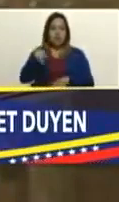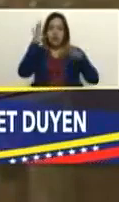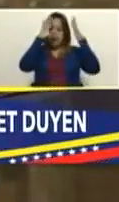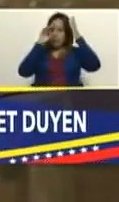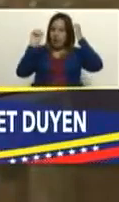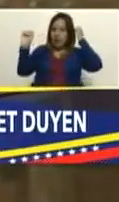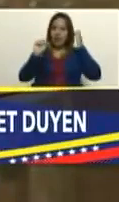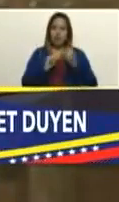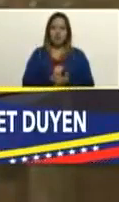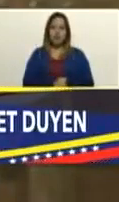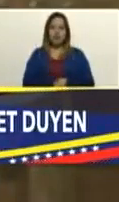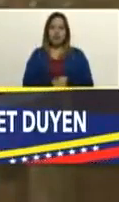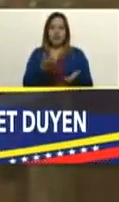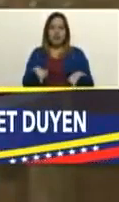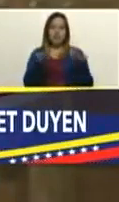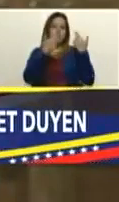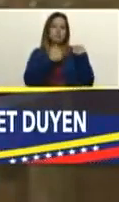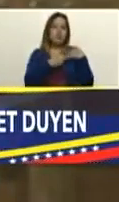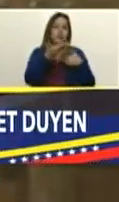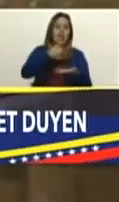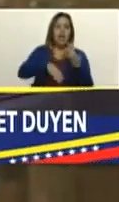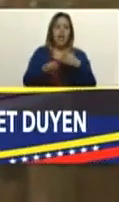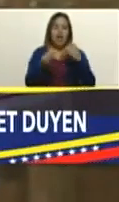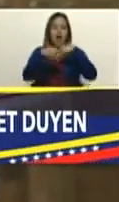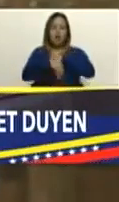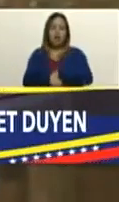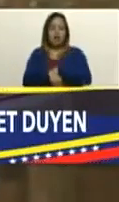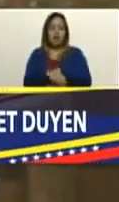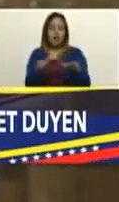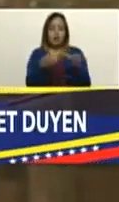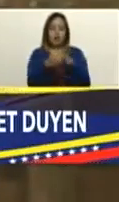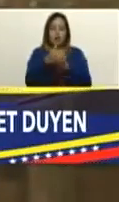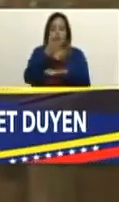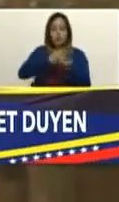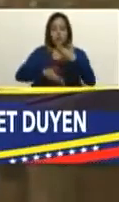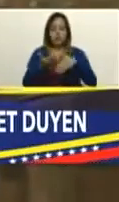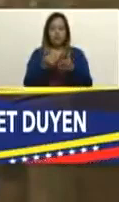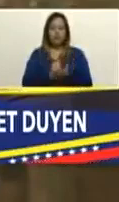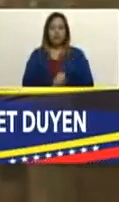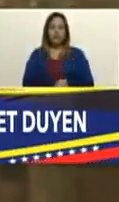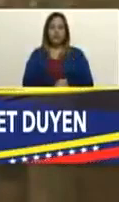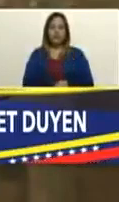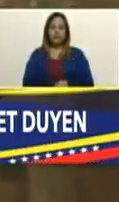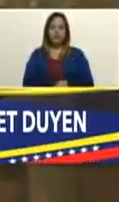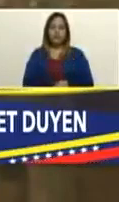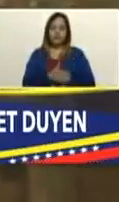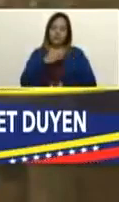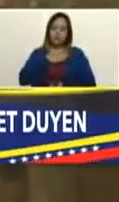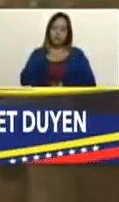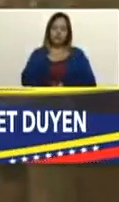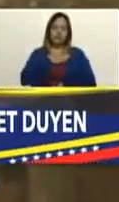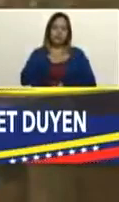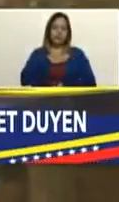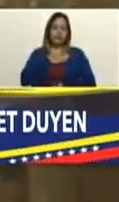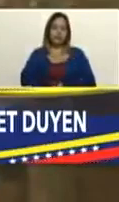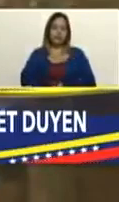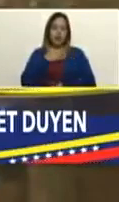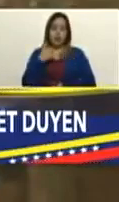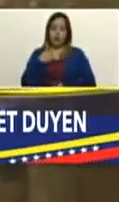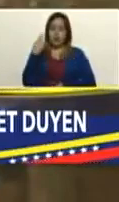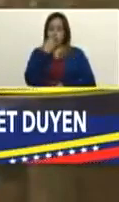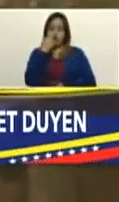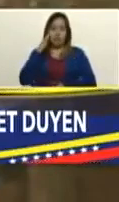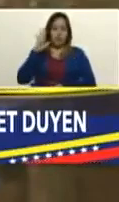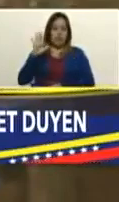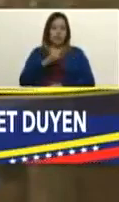embajadores encargados de negocios del cuerpo diplomático. Por mi parte, me comprometo que